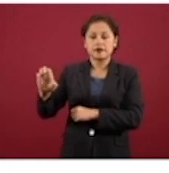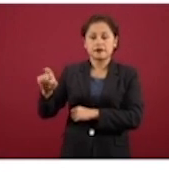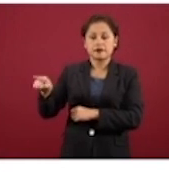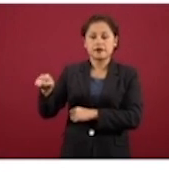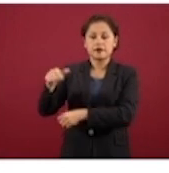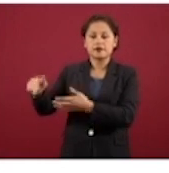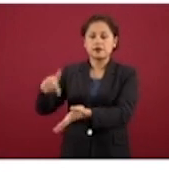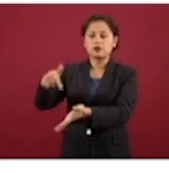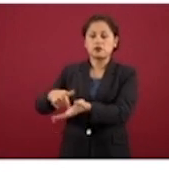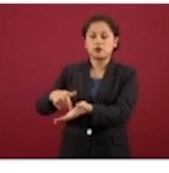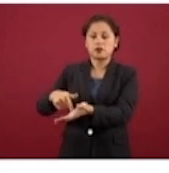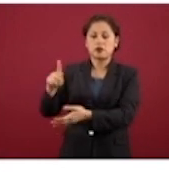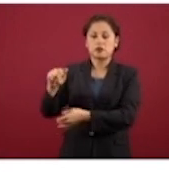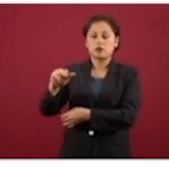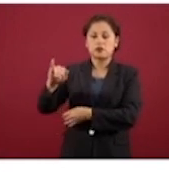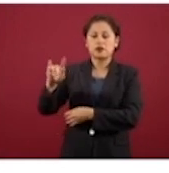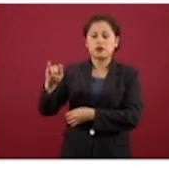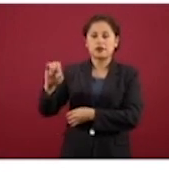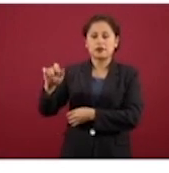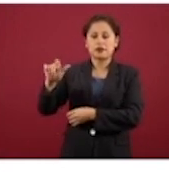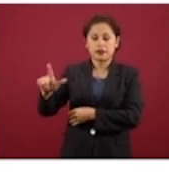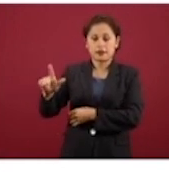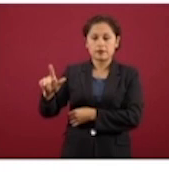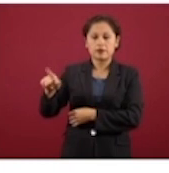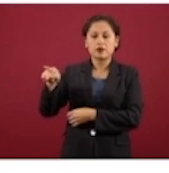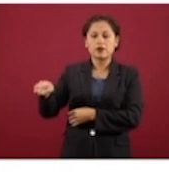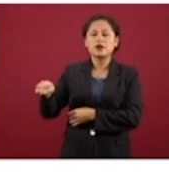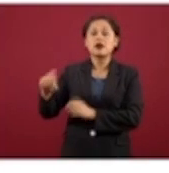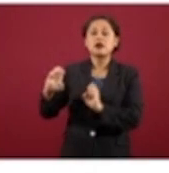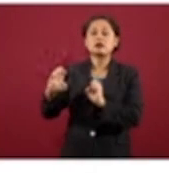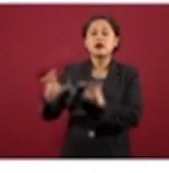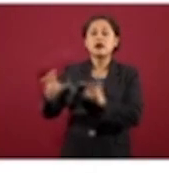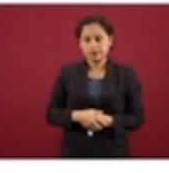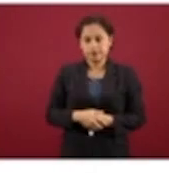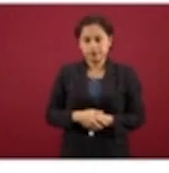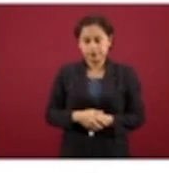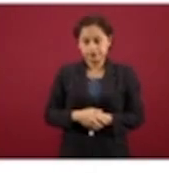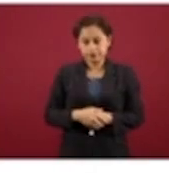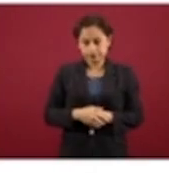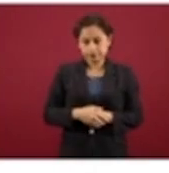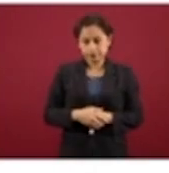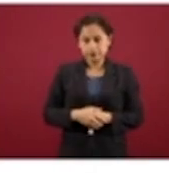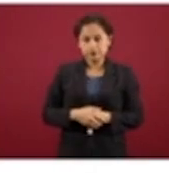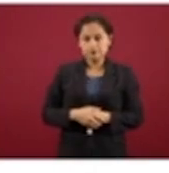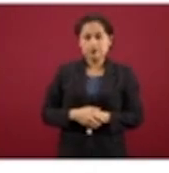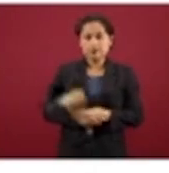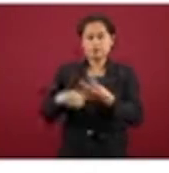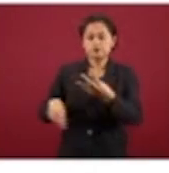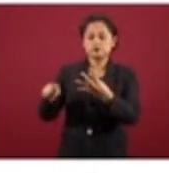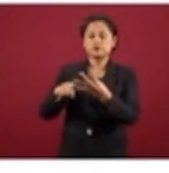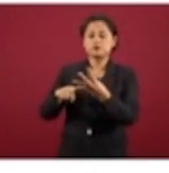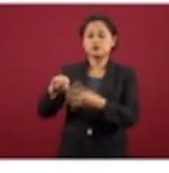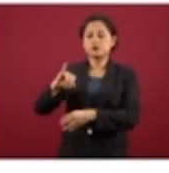pujiltic de venustiano carranza chiapas juan coordina